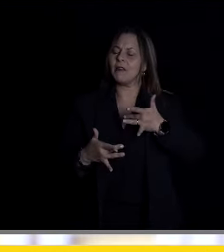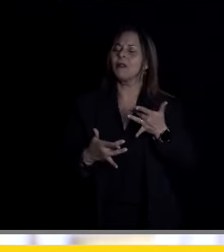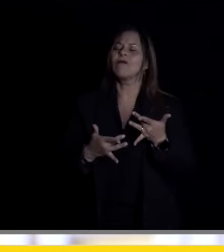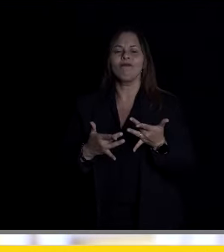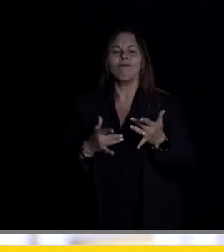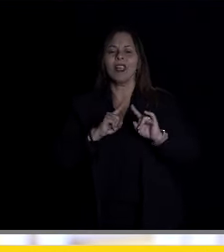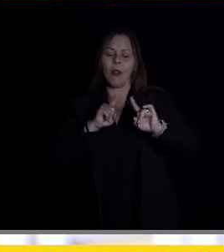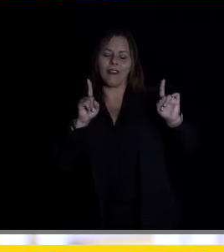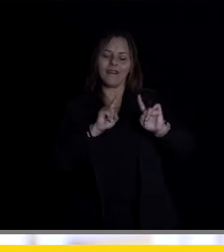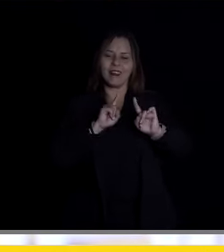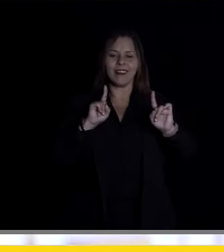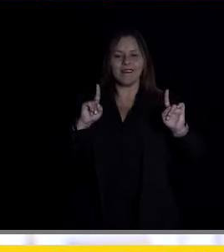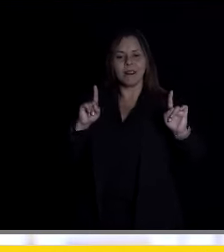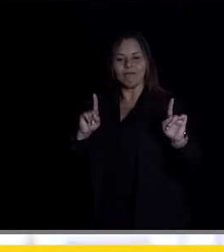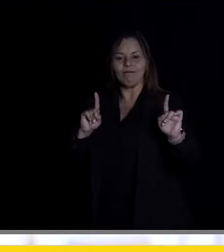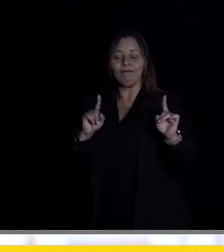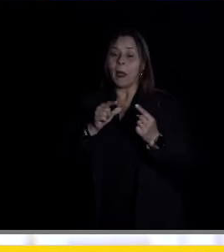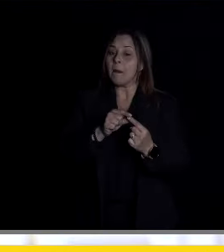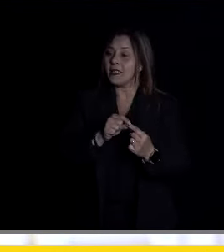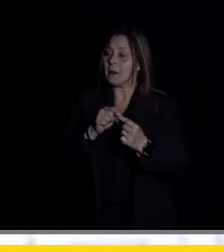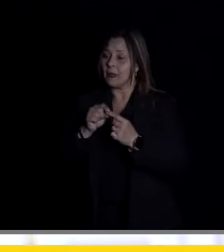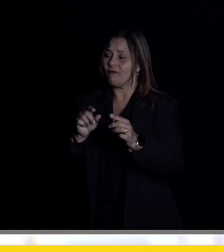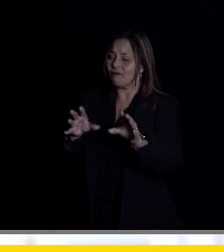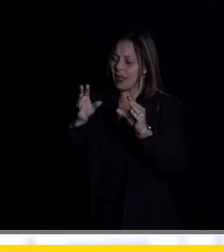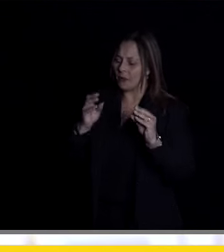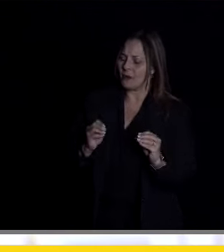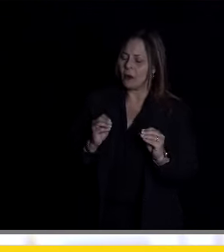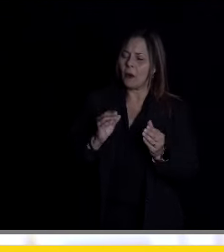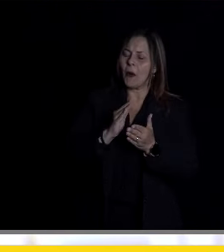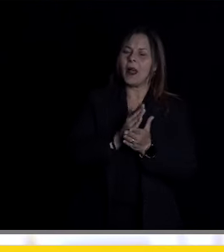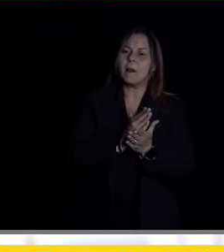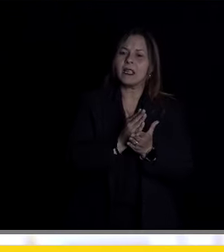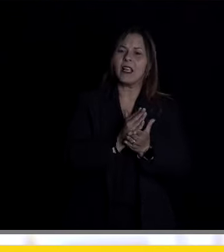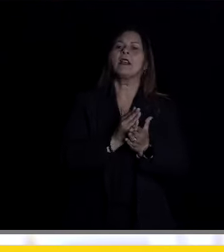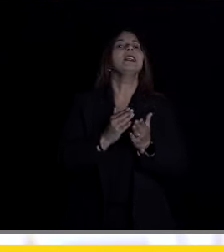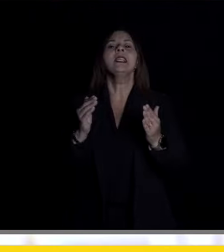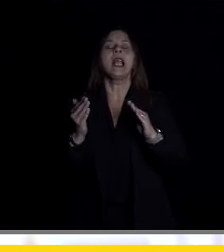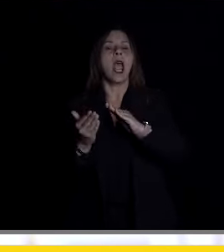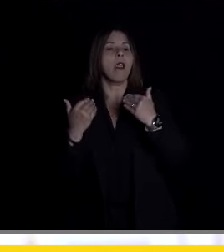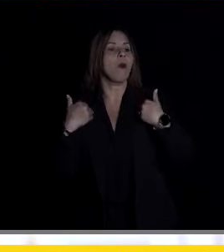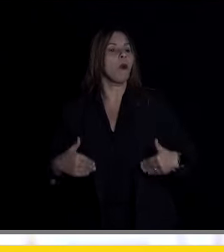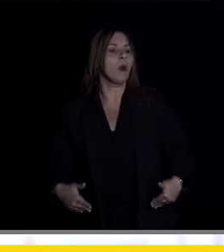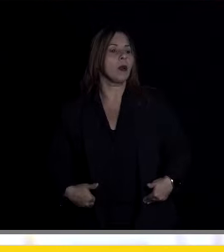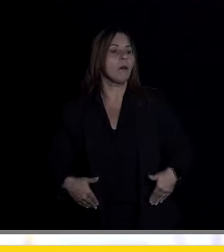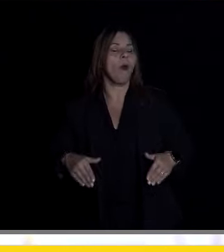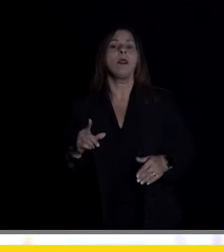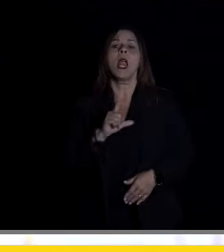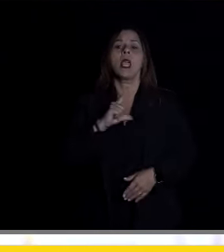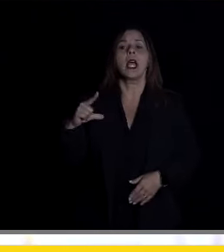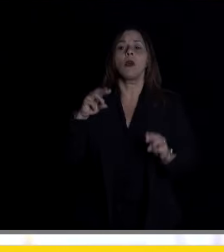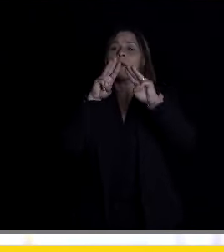distingue. Muy especialmente, reconozco la participación del Cuerpo de Legisladores Municipales,